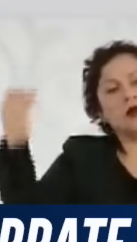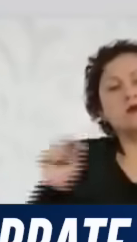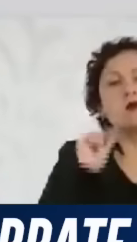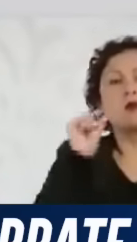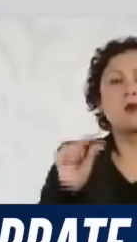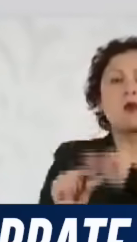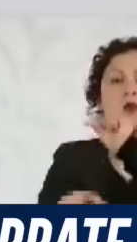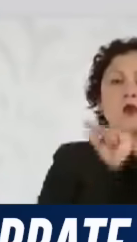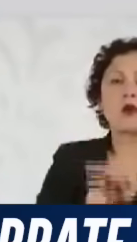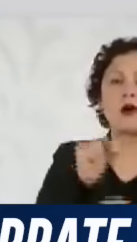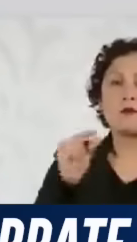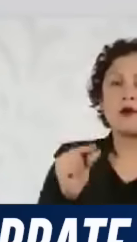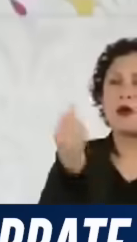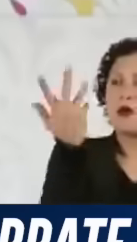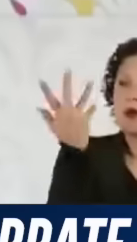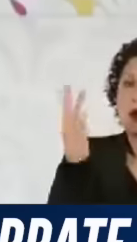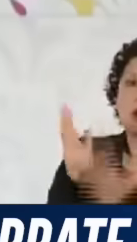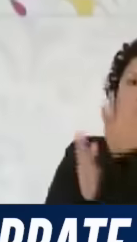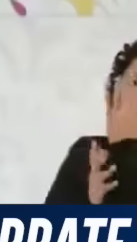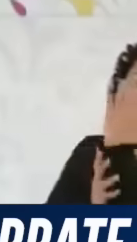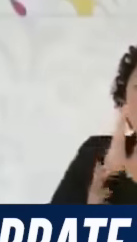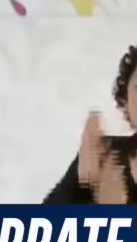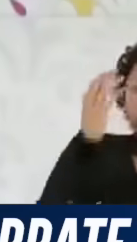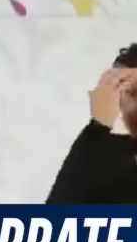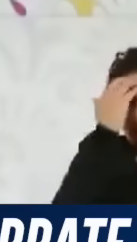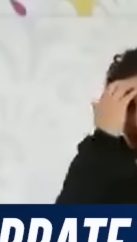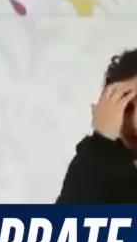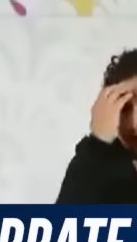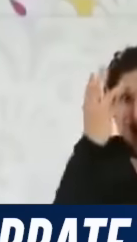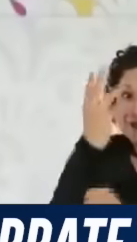de la tercera sección del bosque de Chapultepec.